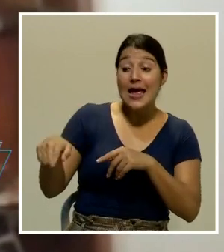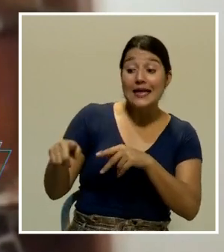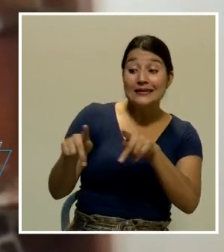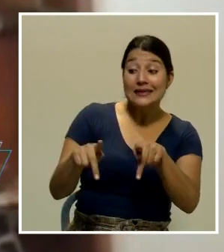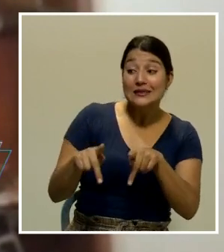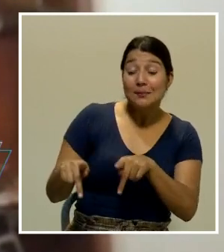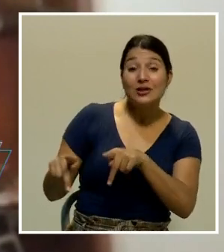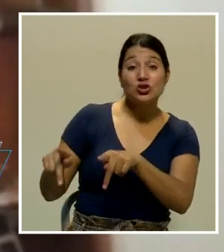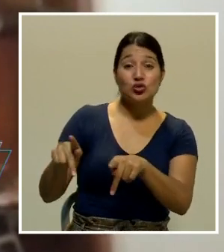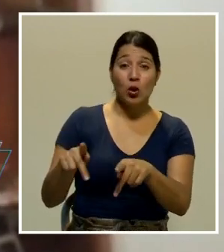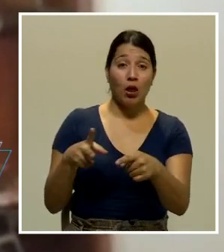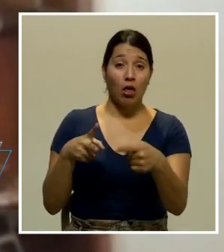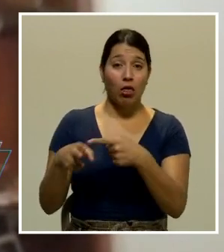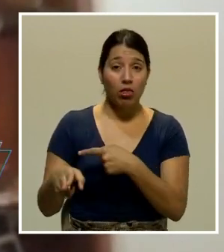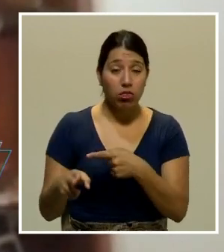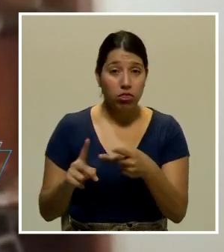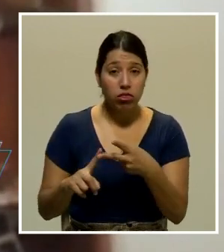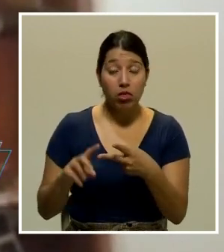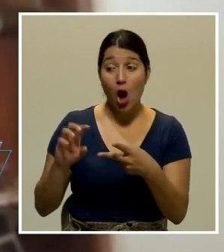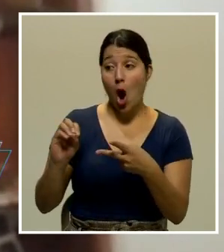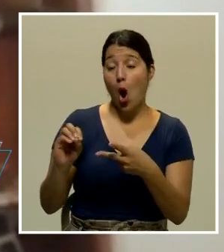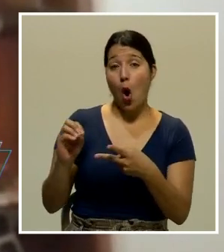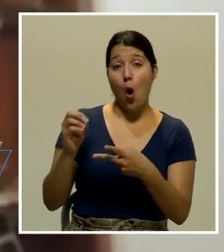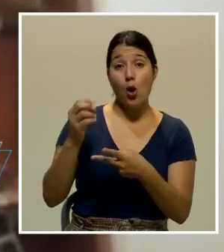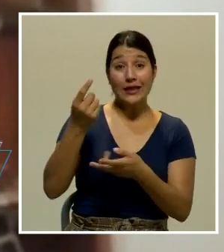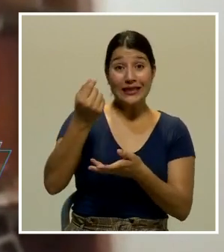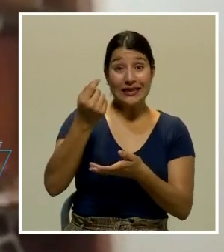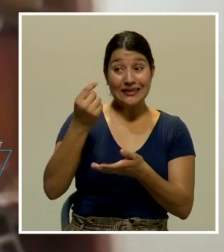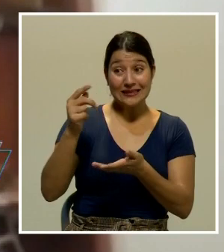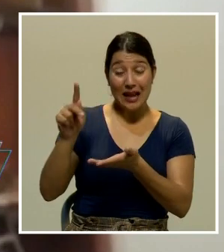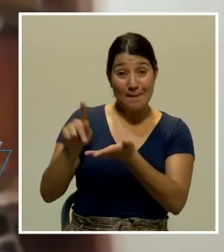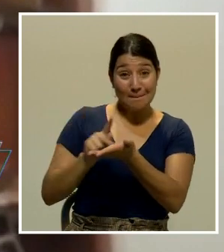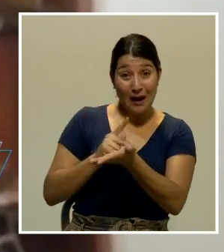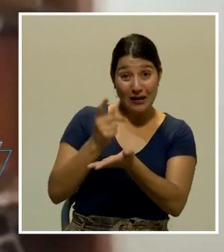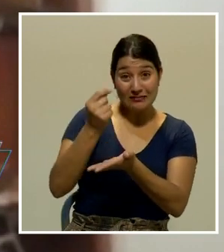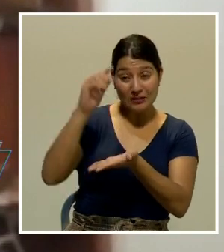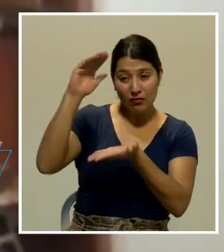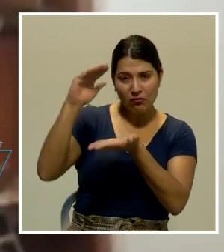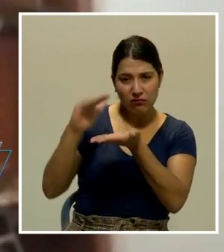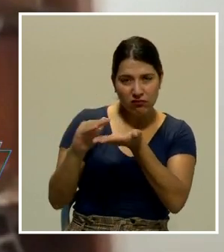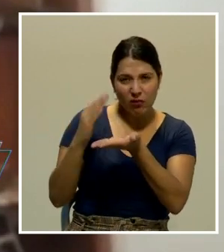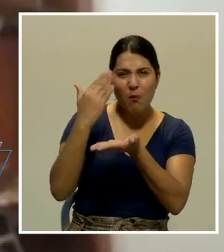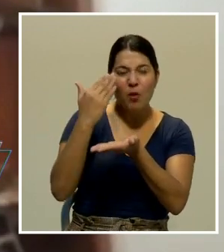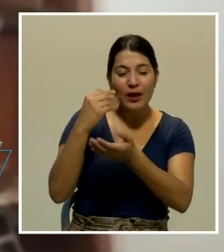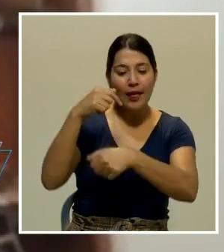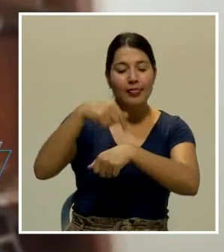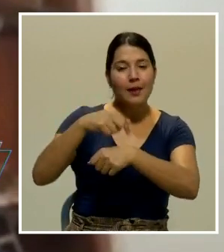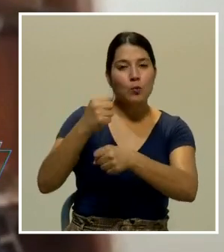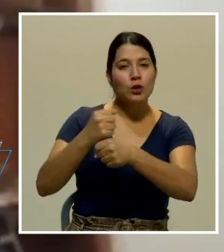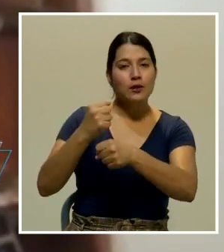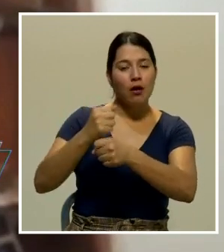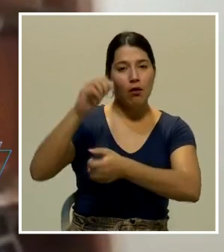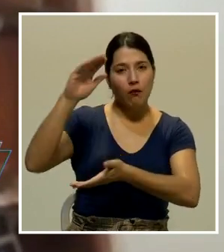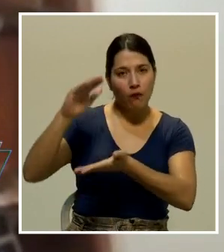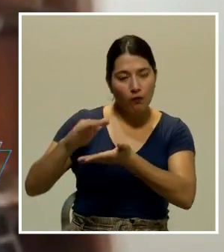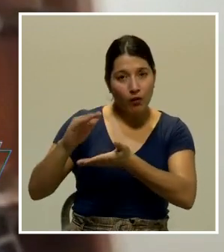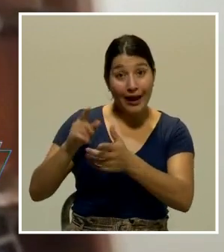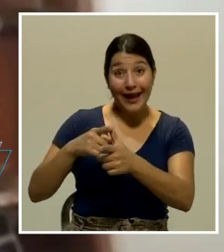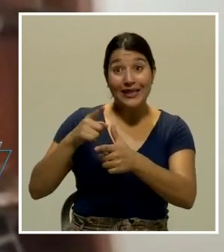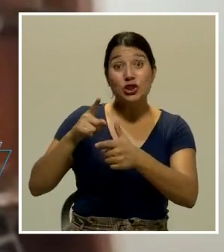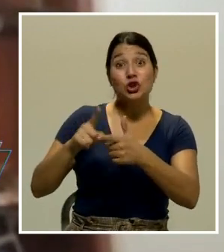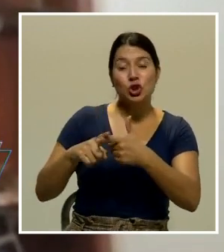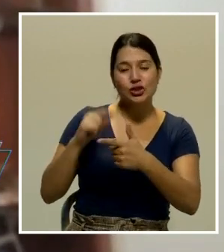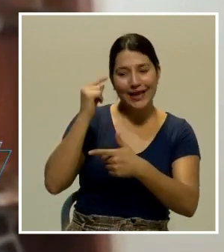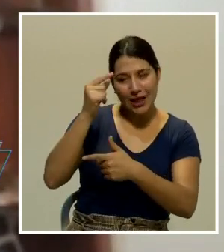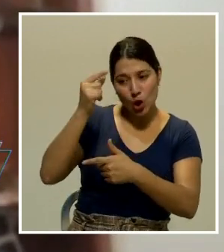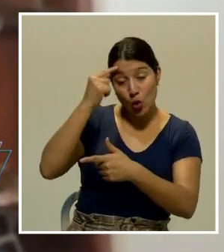ver sustancialmente reducidos sus ingresos tengan la posibilidad de acceder a una